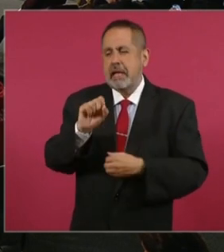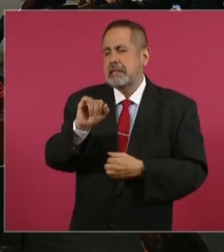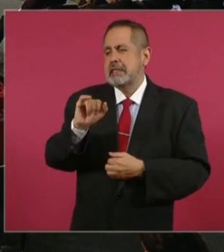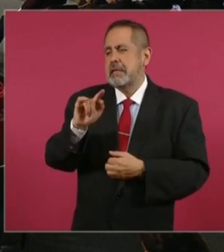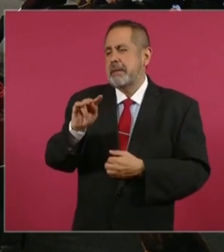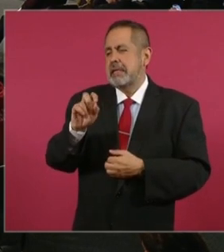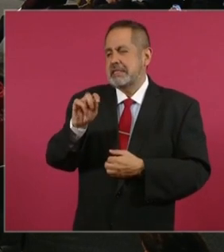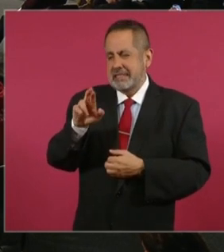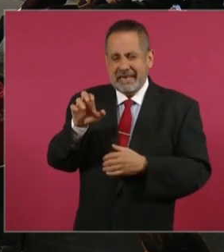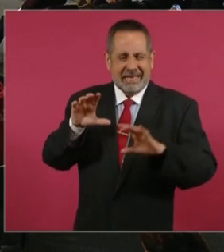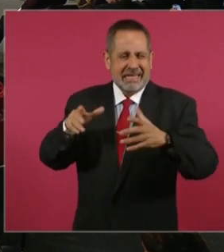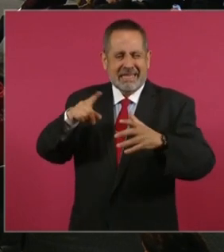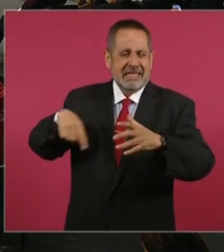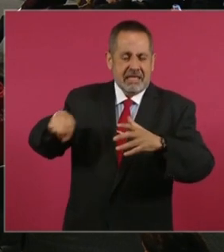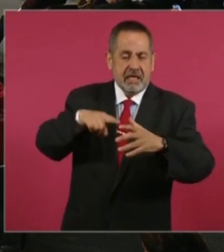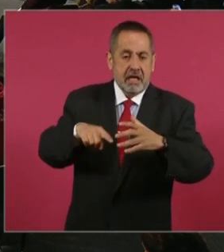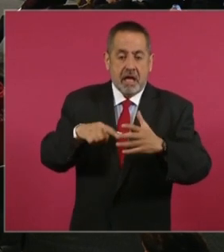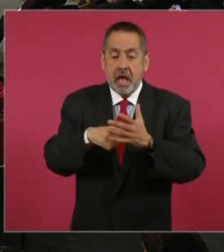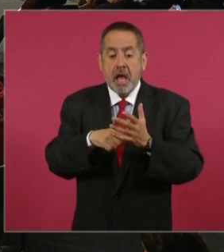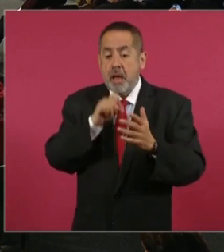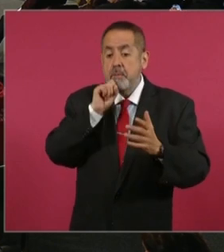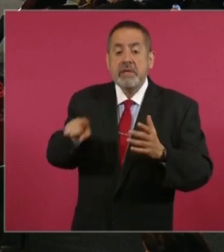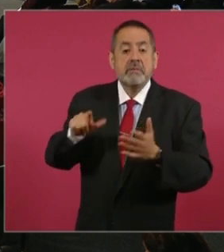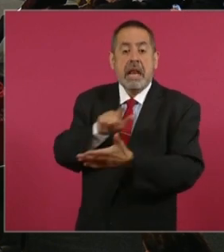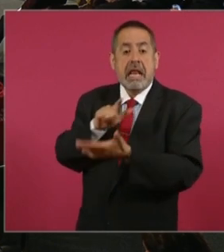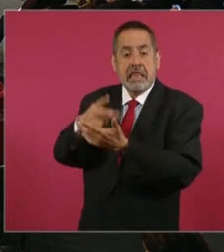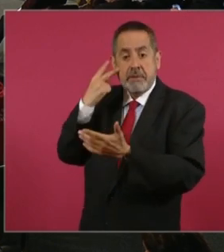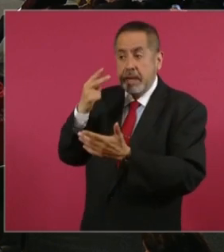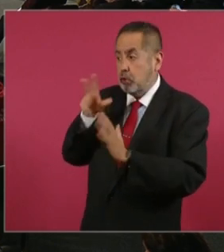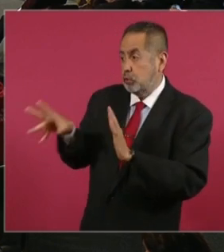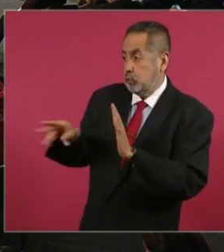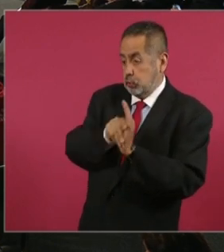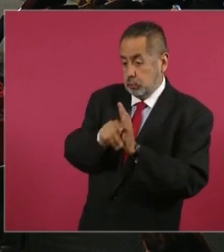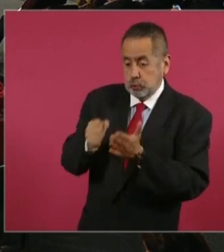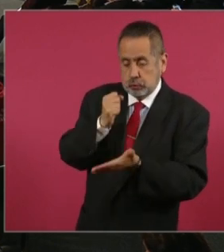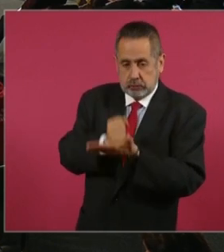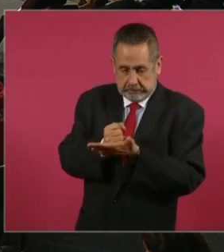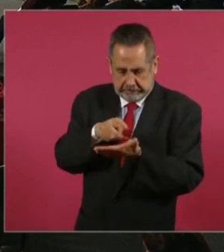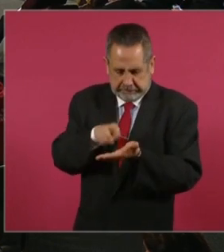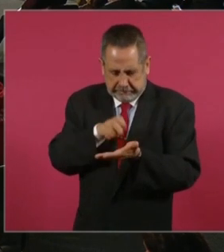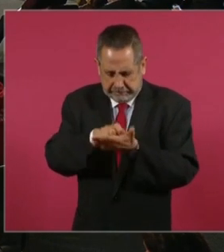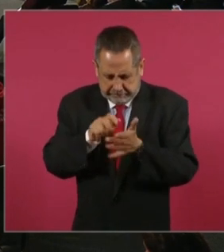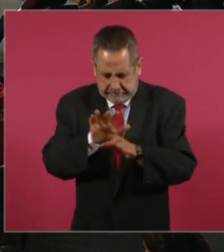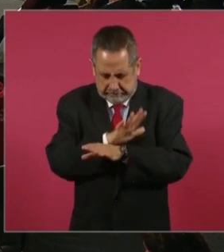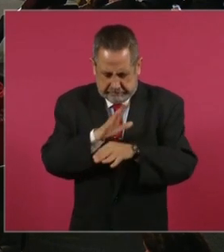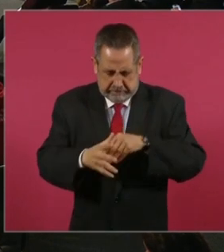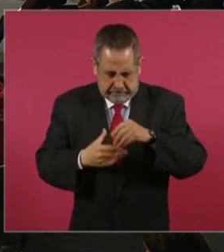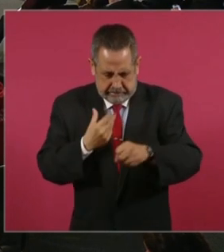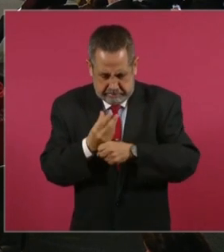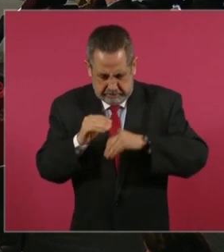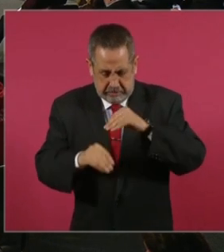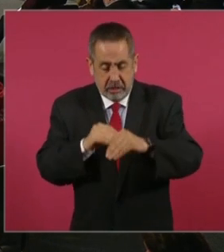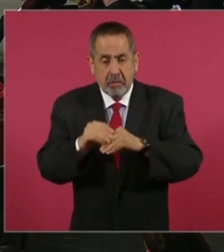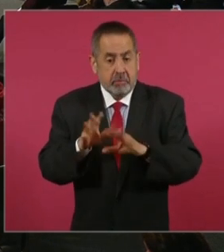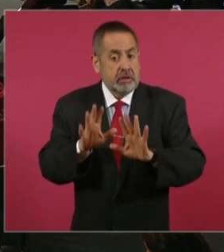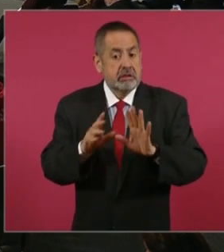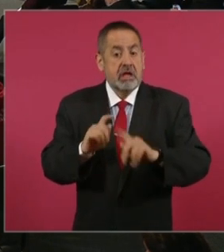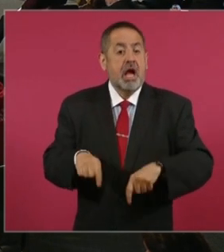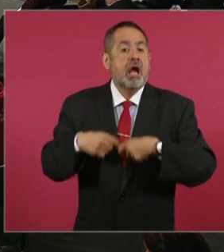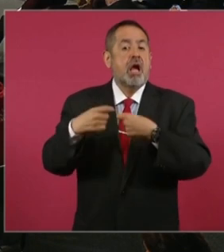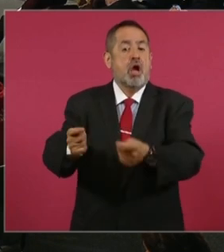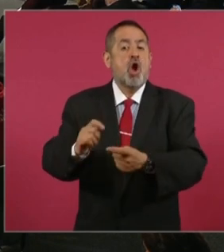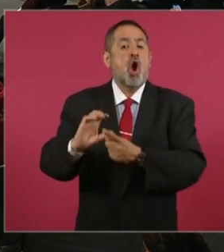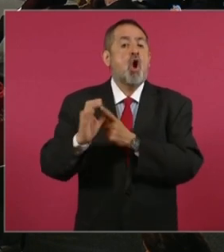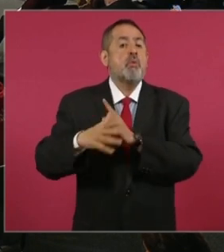que ha tomado como referencia la ley aprobada en Veracruz, pero evidentemente restaurada y actualizada, misma que ya fue turnada la